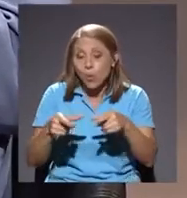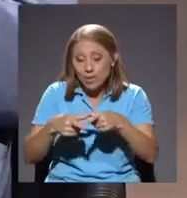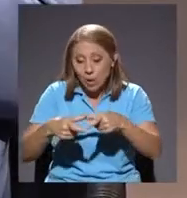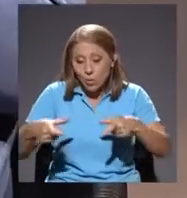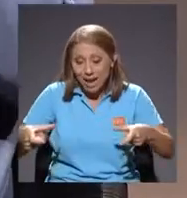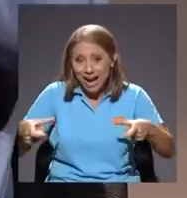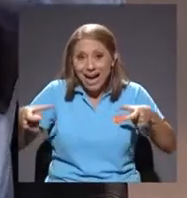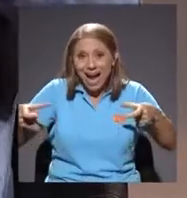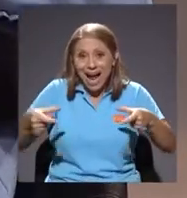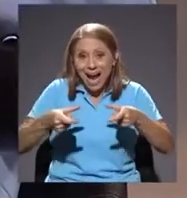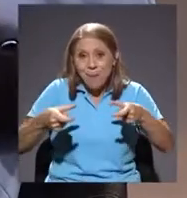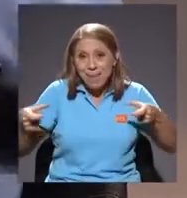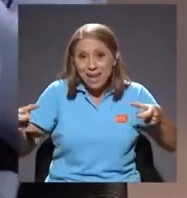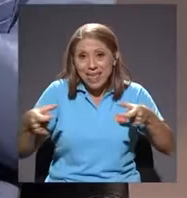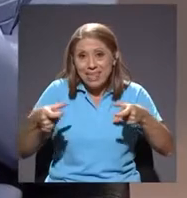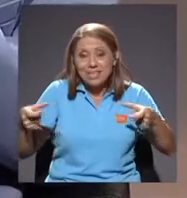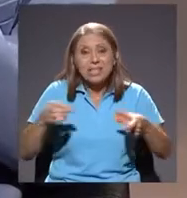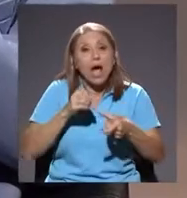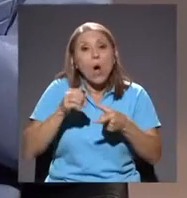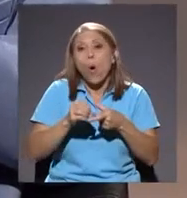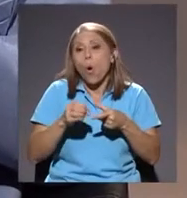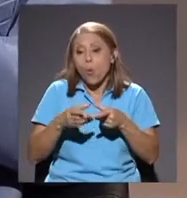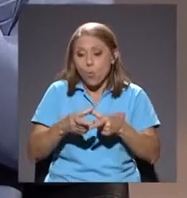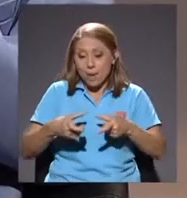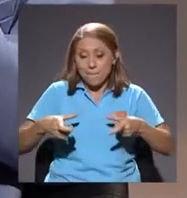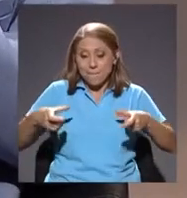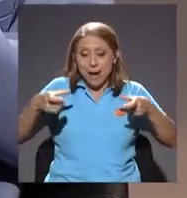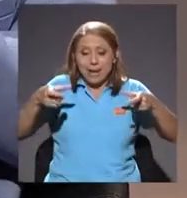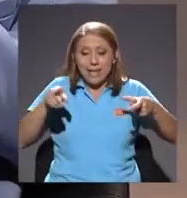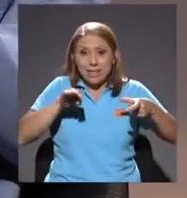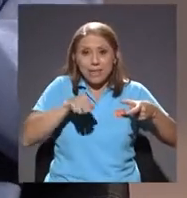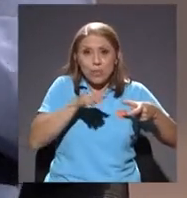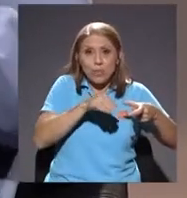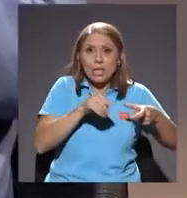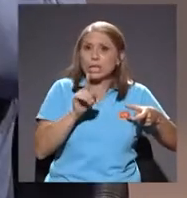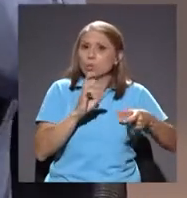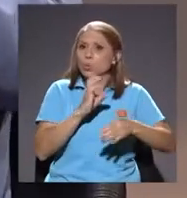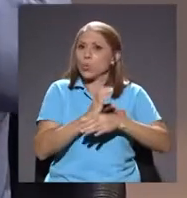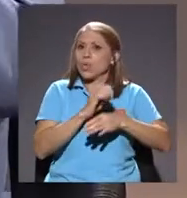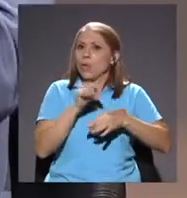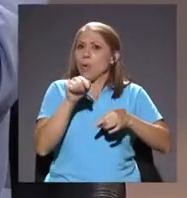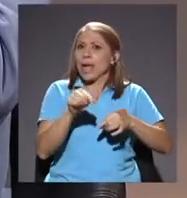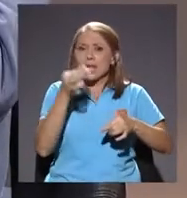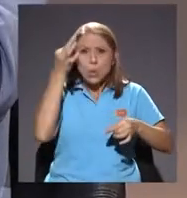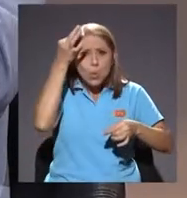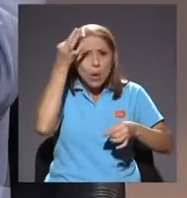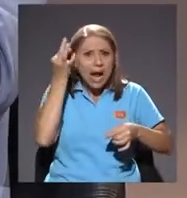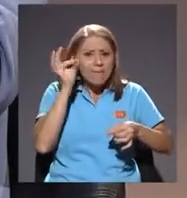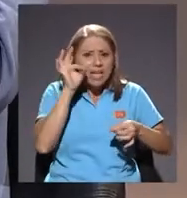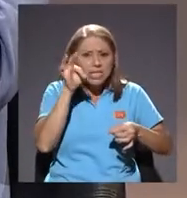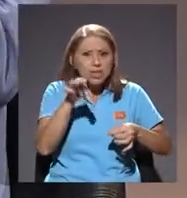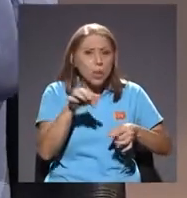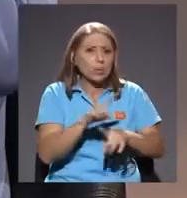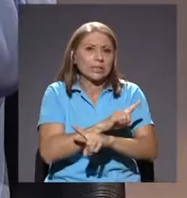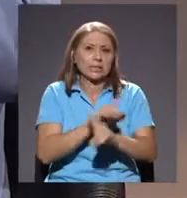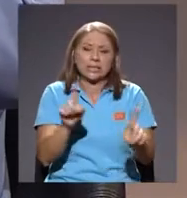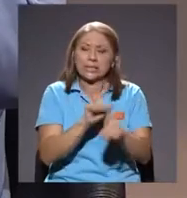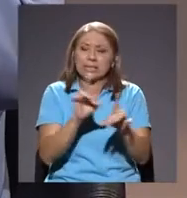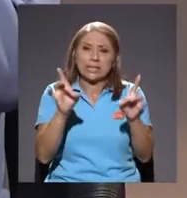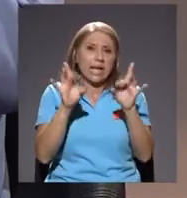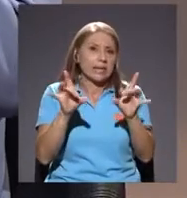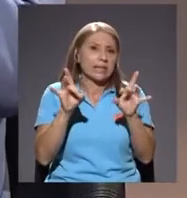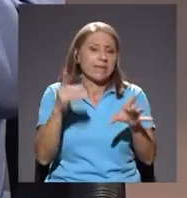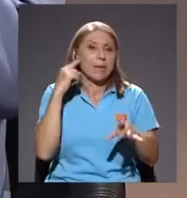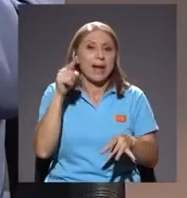o un empaque termoformado tenga un cabello eso sería terrible para estas empresas aquí ahí